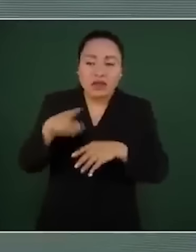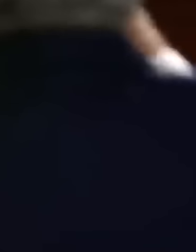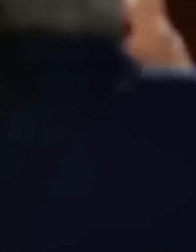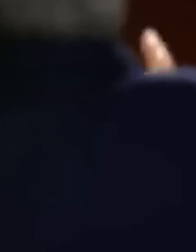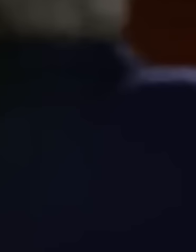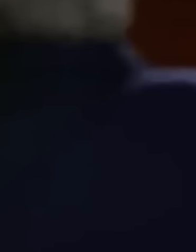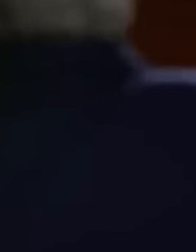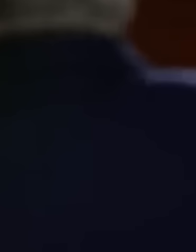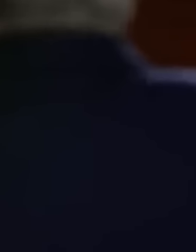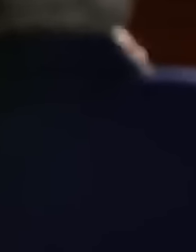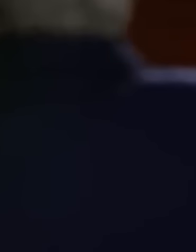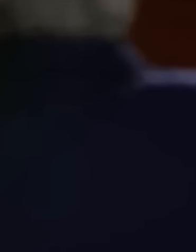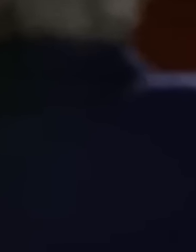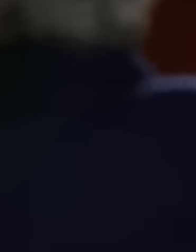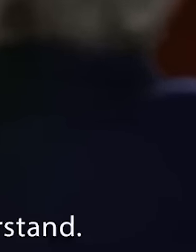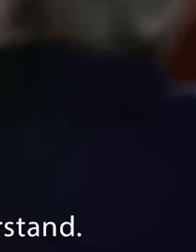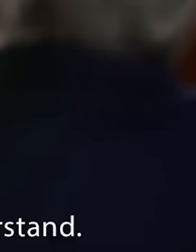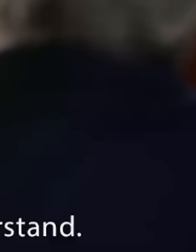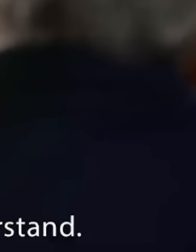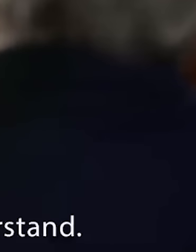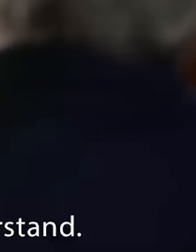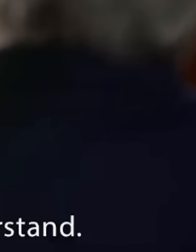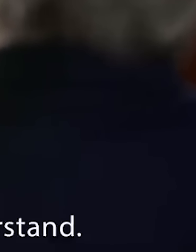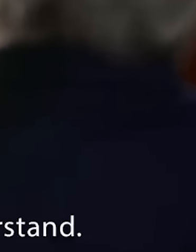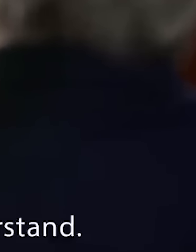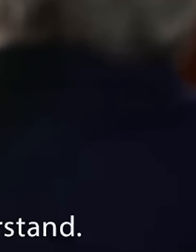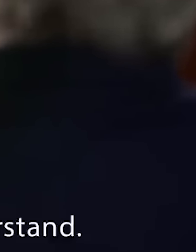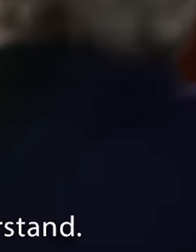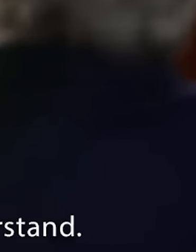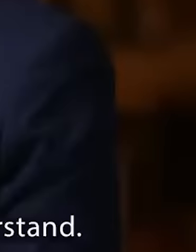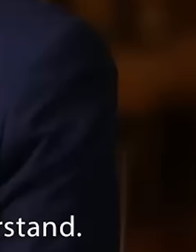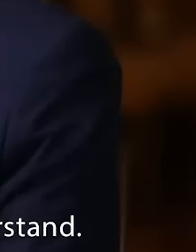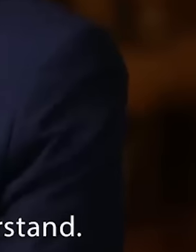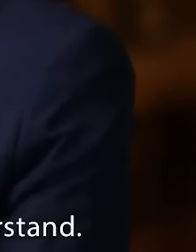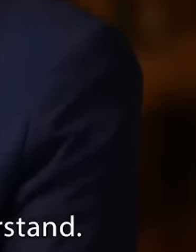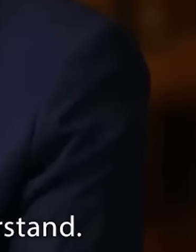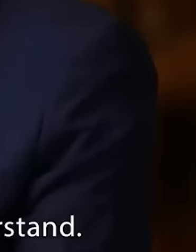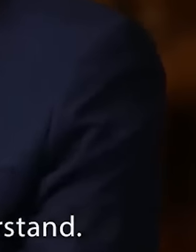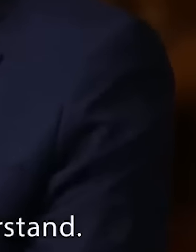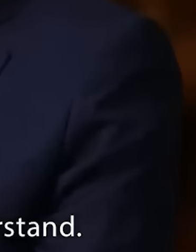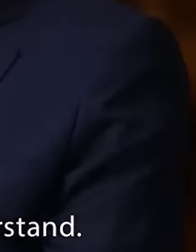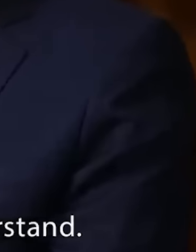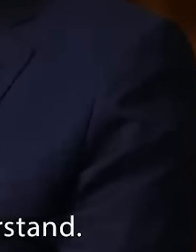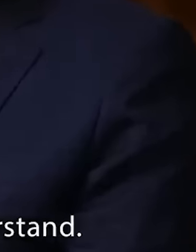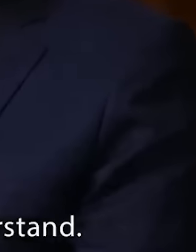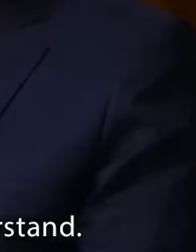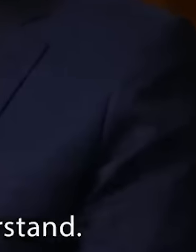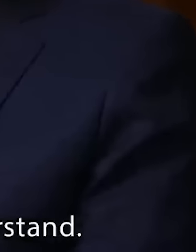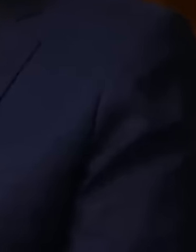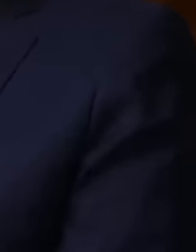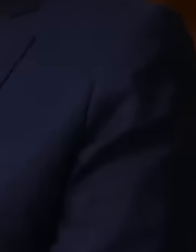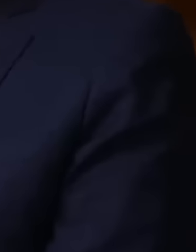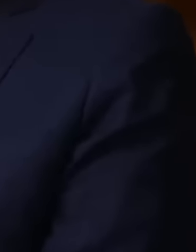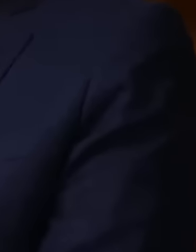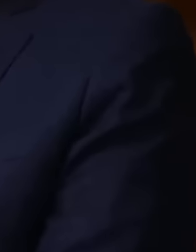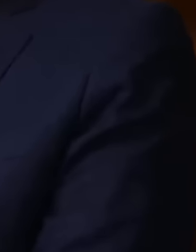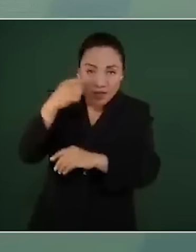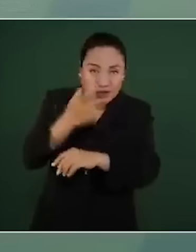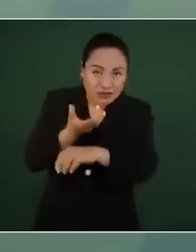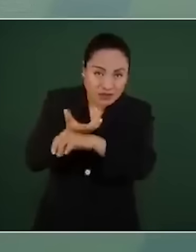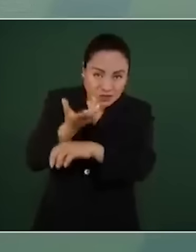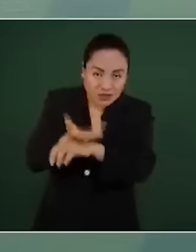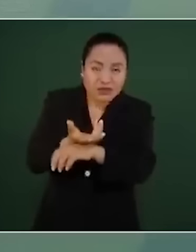periodista journal fancy del programa 60 minutes de la cadena estadounidense CBS el jefe del ejecutivo